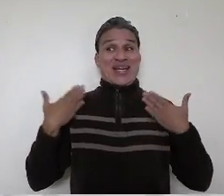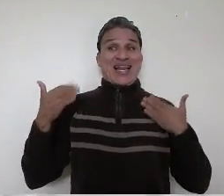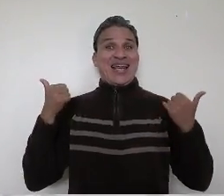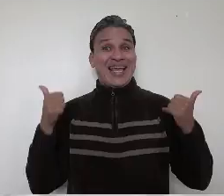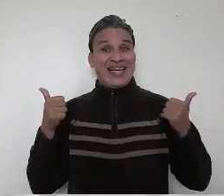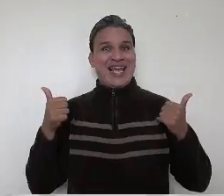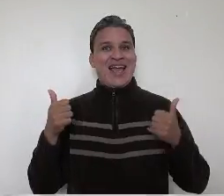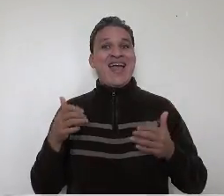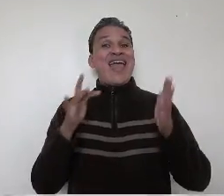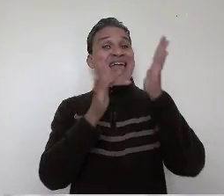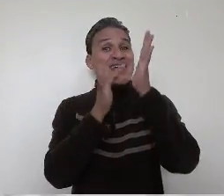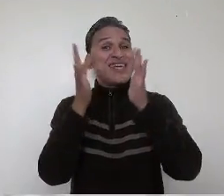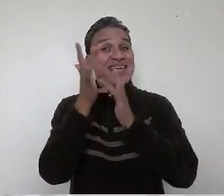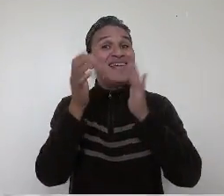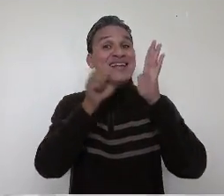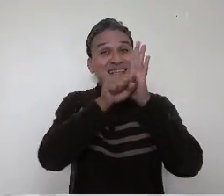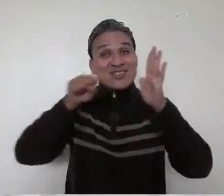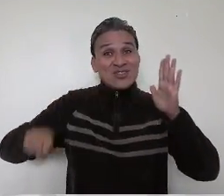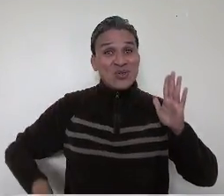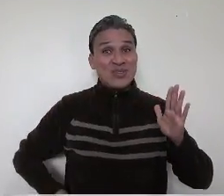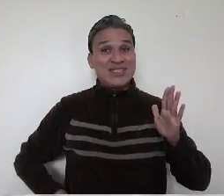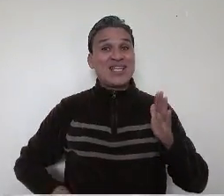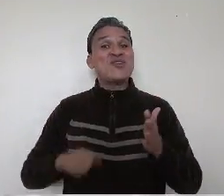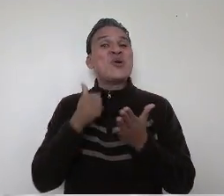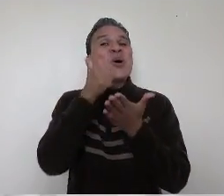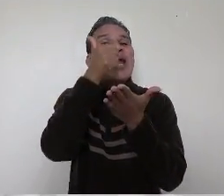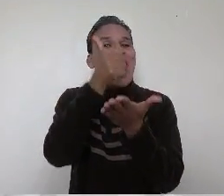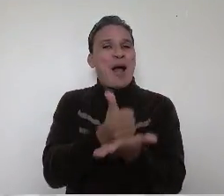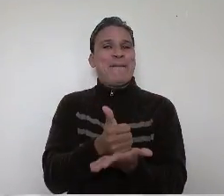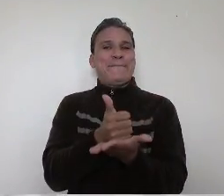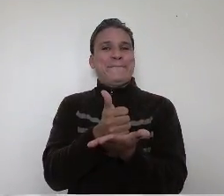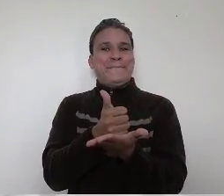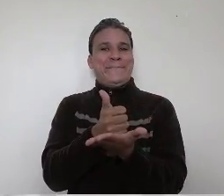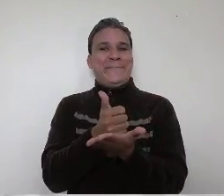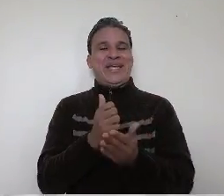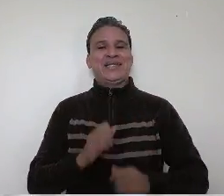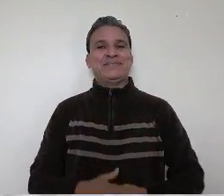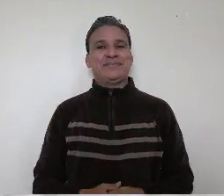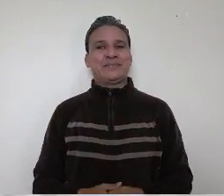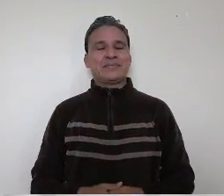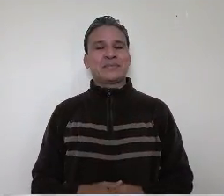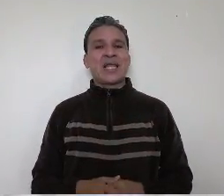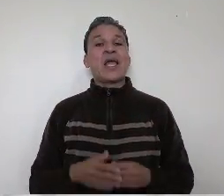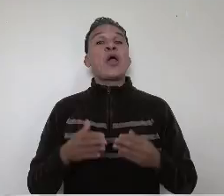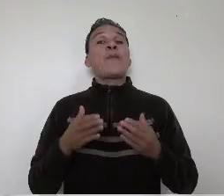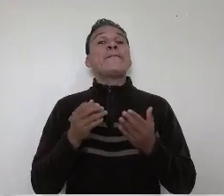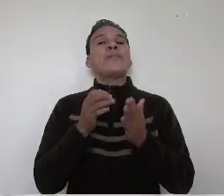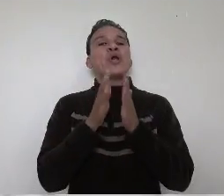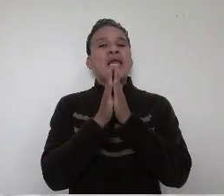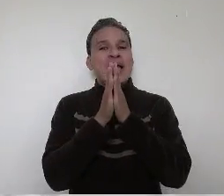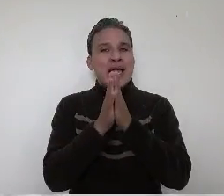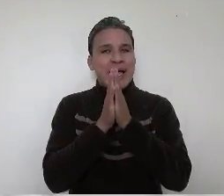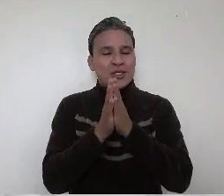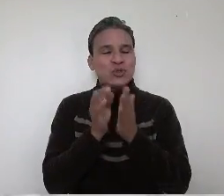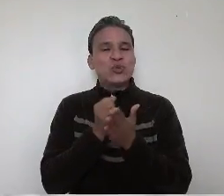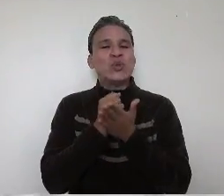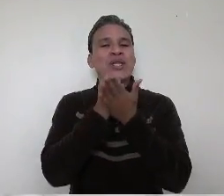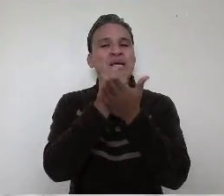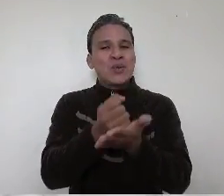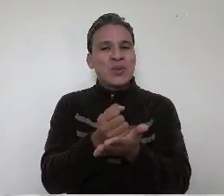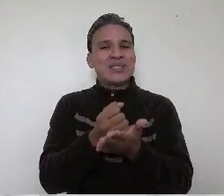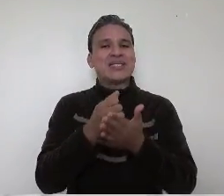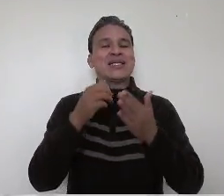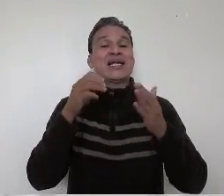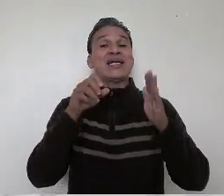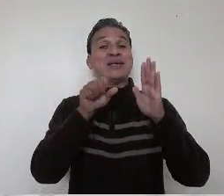en Cristo Señor. Amén. Con la intercesión de María del Táchira, Nuestra Señora de la